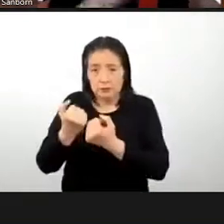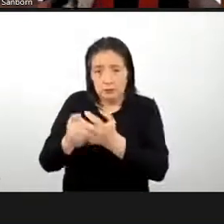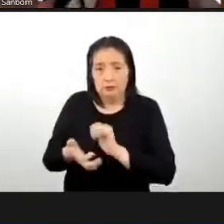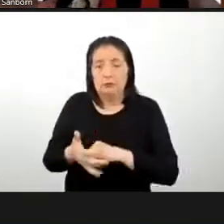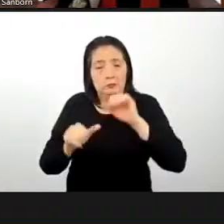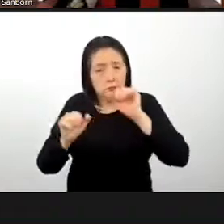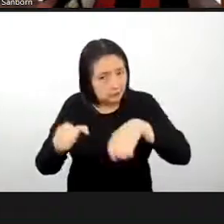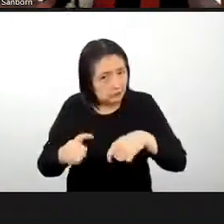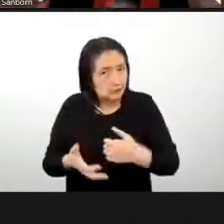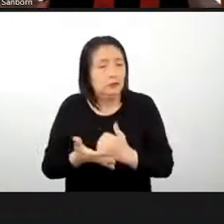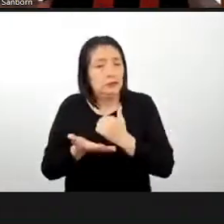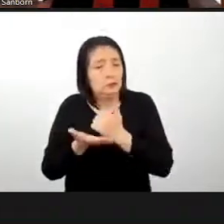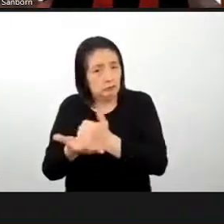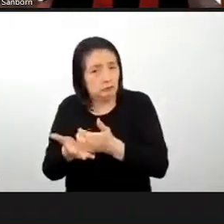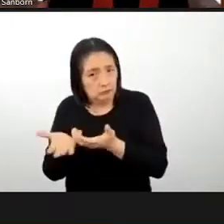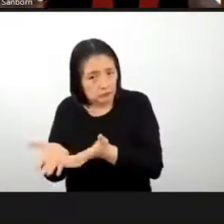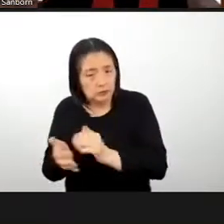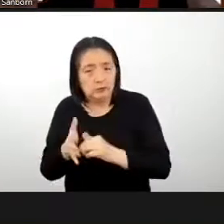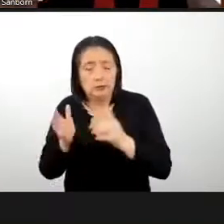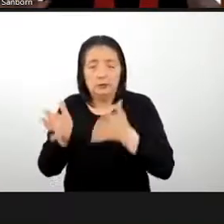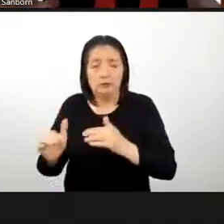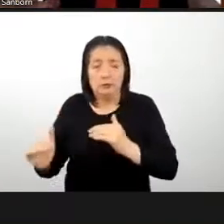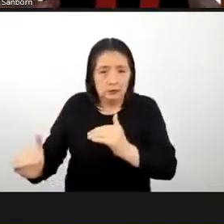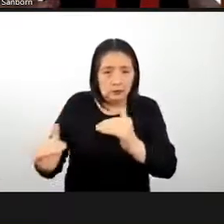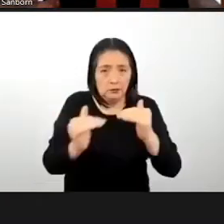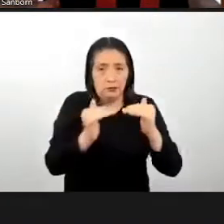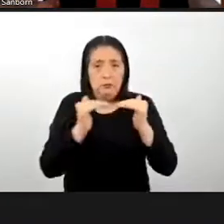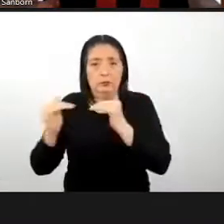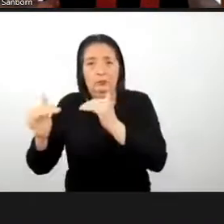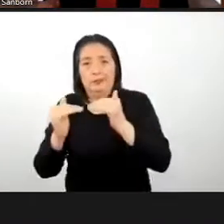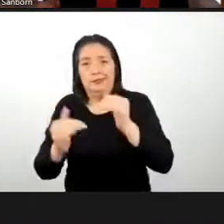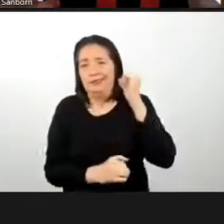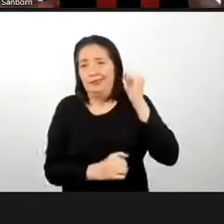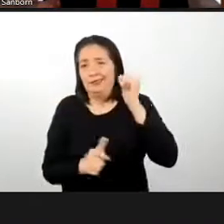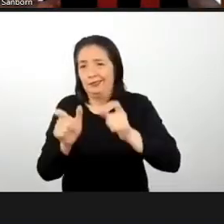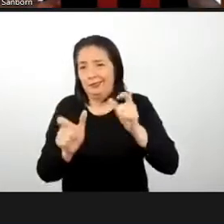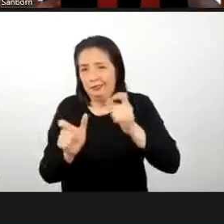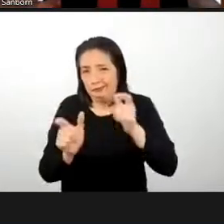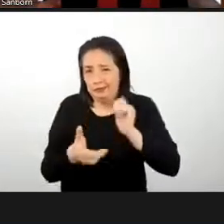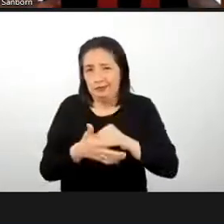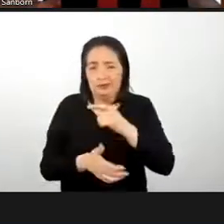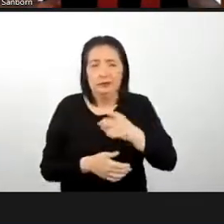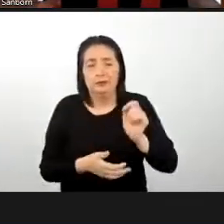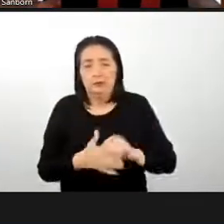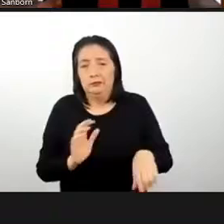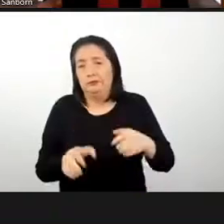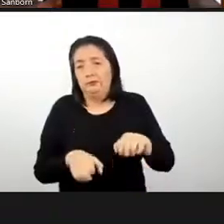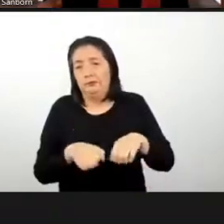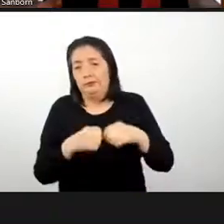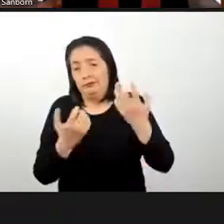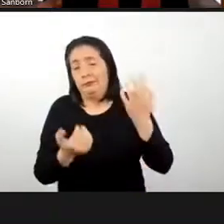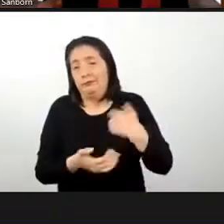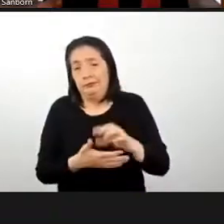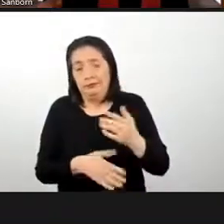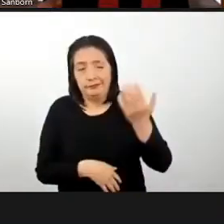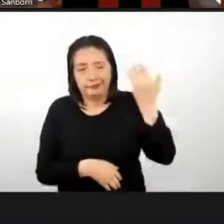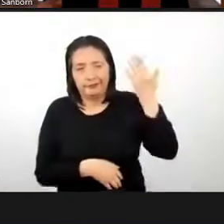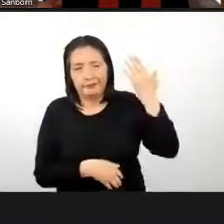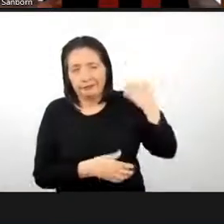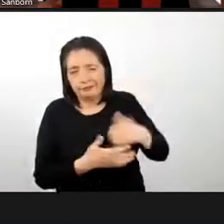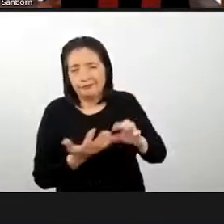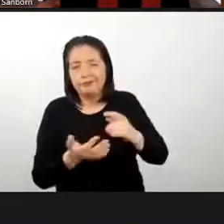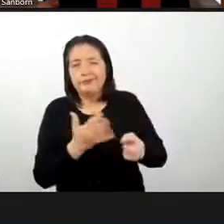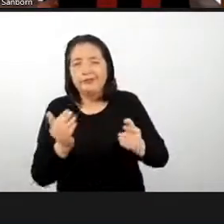para favorecer el ejercicio igualitario de los derechos por todas las personas, ¿no? Esto es una ruptura ya evidentísima del viejo dogma formal